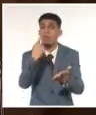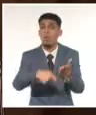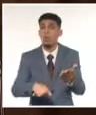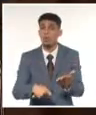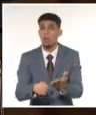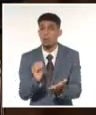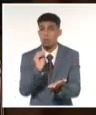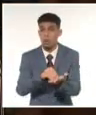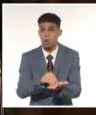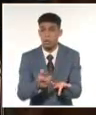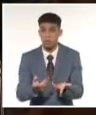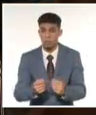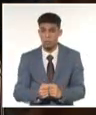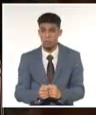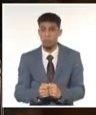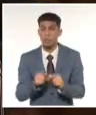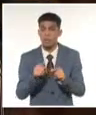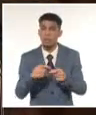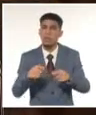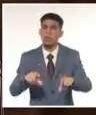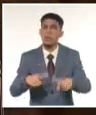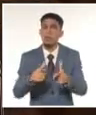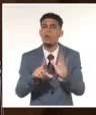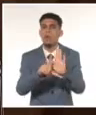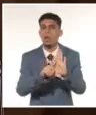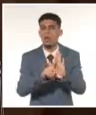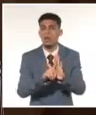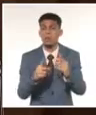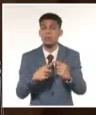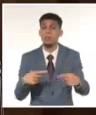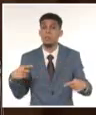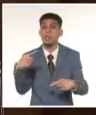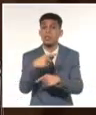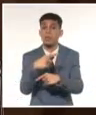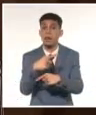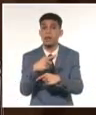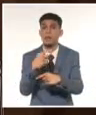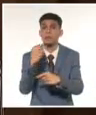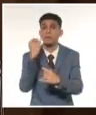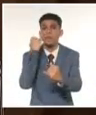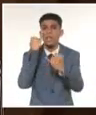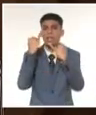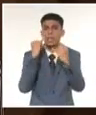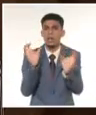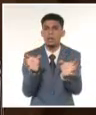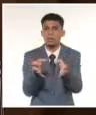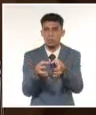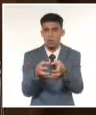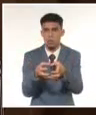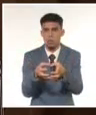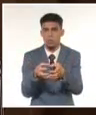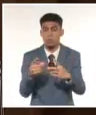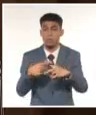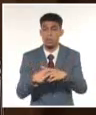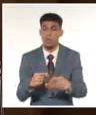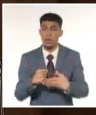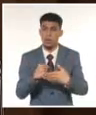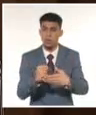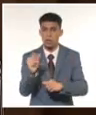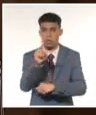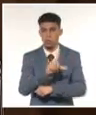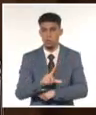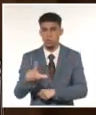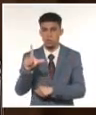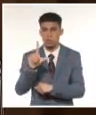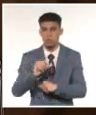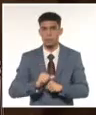sino hacer cumplir la ley y, sobre todo, que predomine el interés colectivo y el aporte de todos a la sociedad. Se